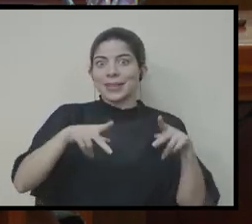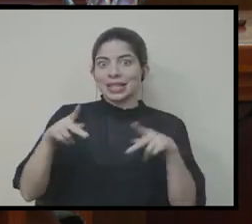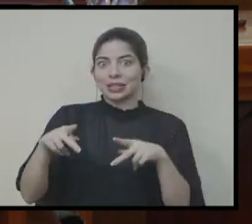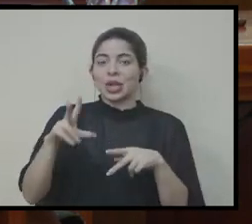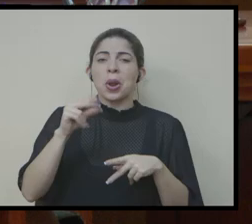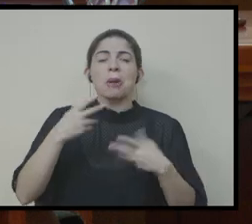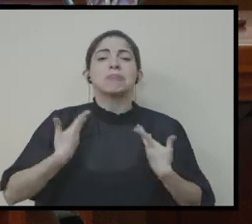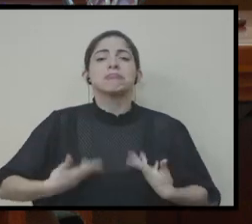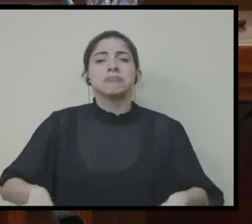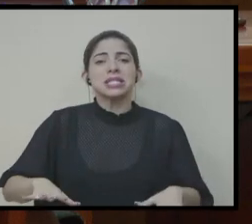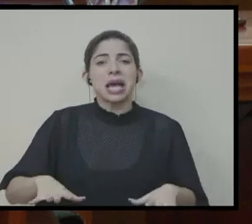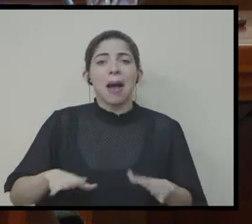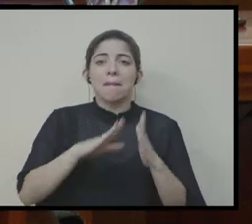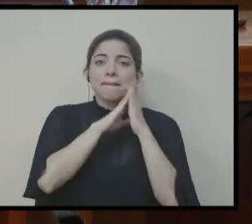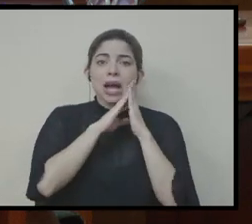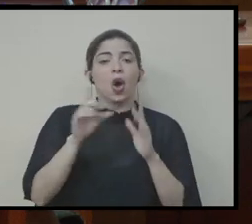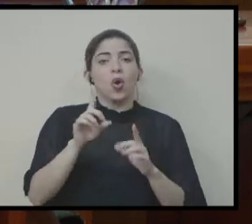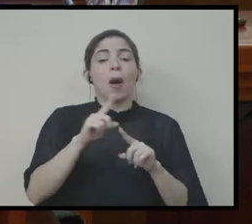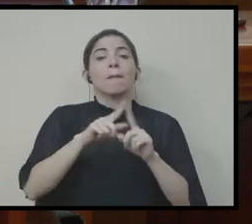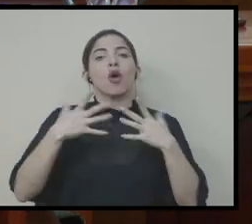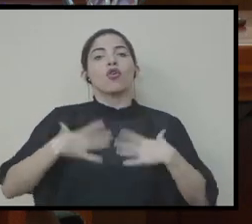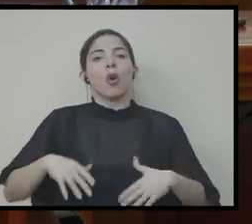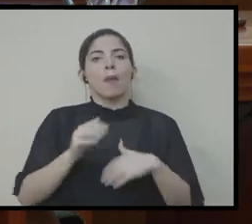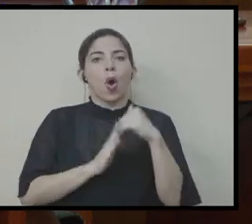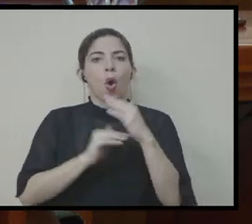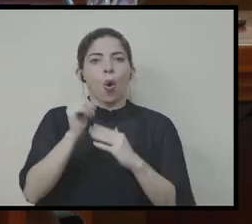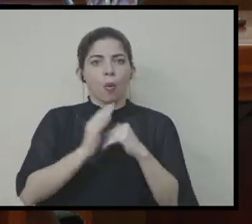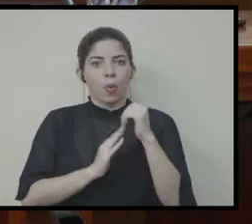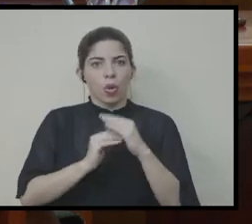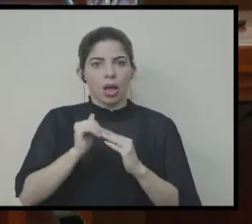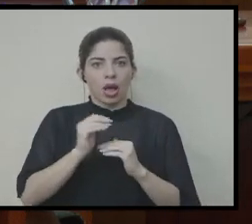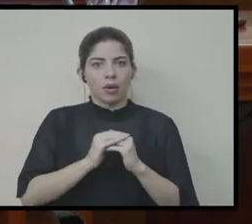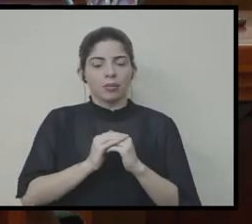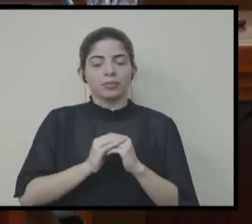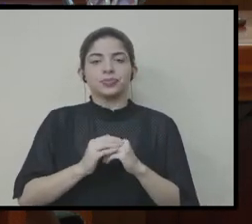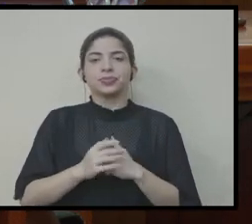las pijamas, pero que sean cómodas. Ropa cómoda.